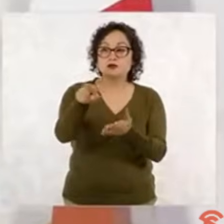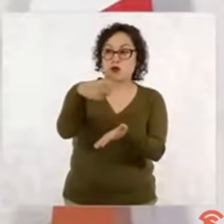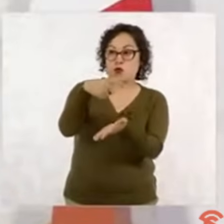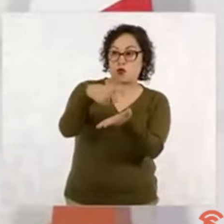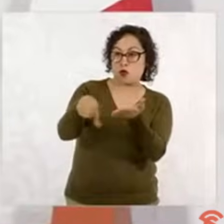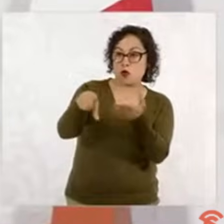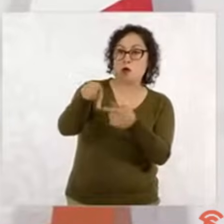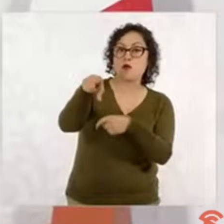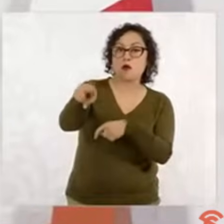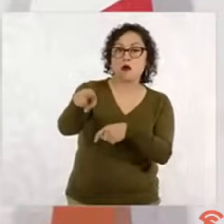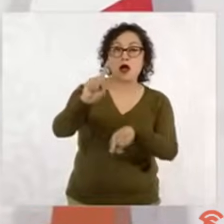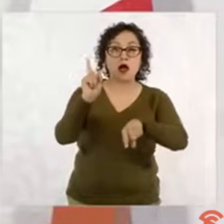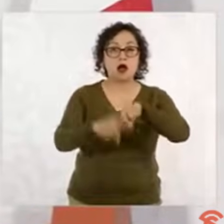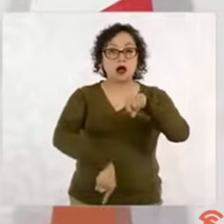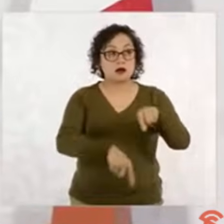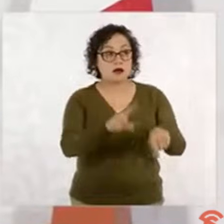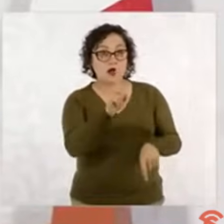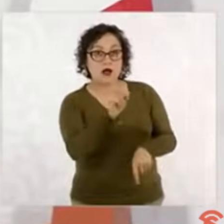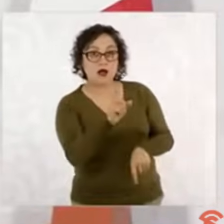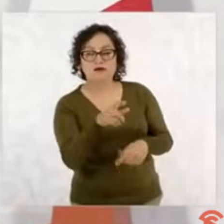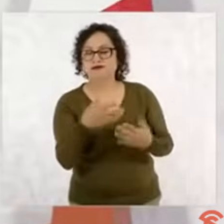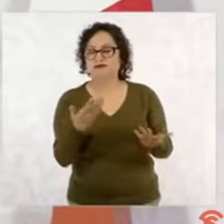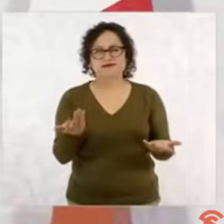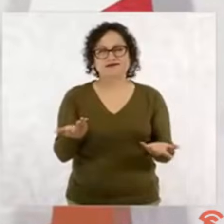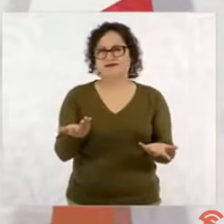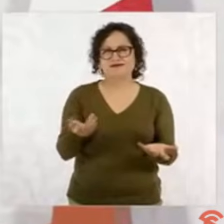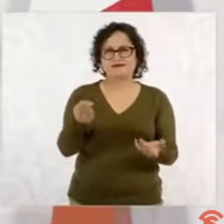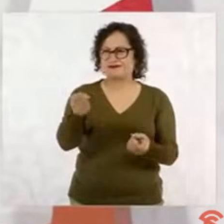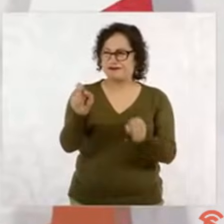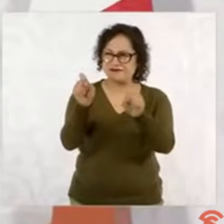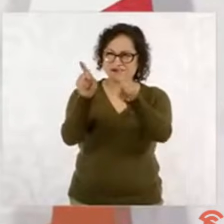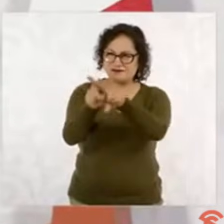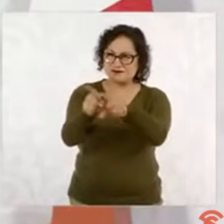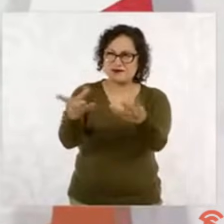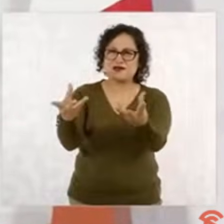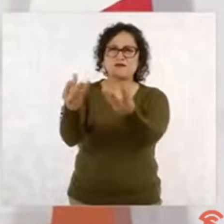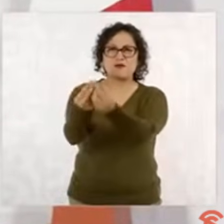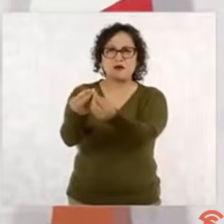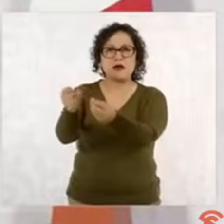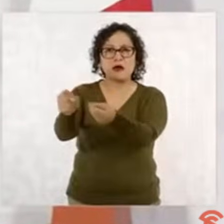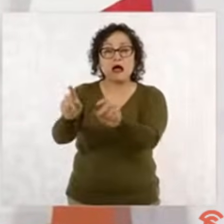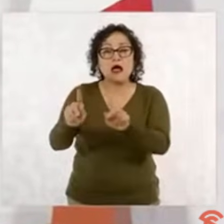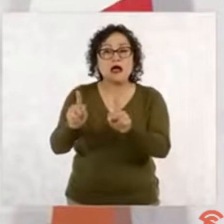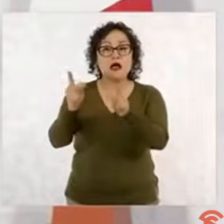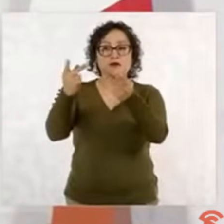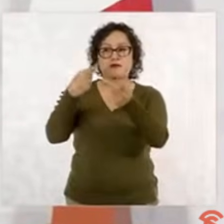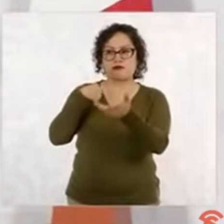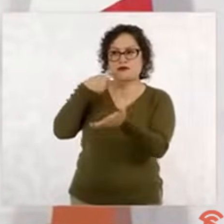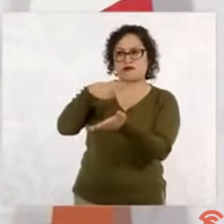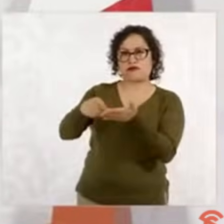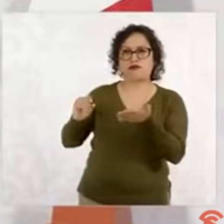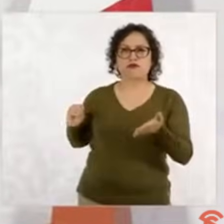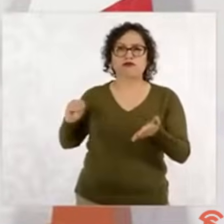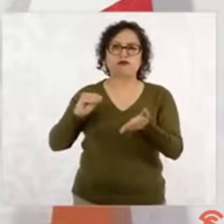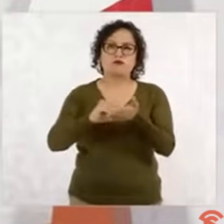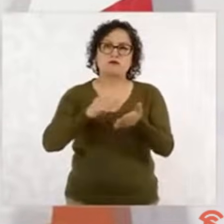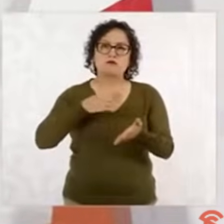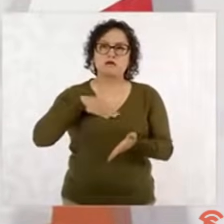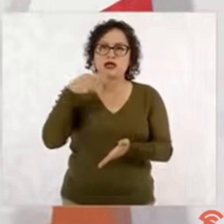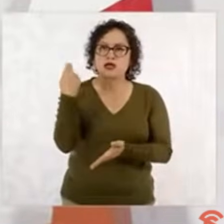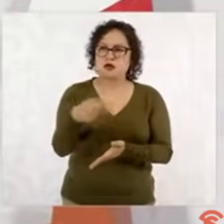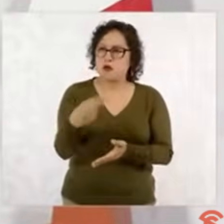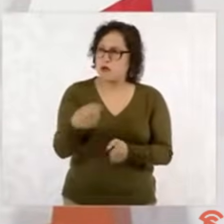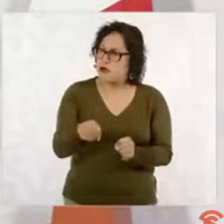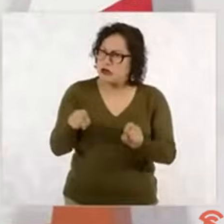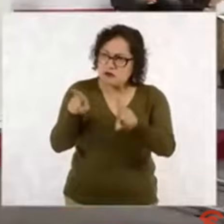puede y se va a otorgar un nuevo título de concesión a nombre del nuevo propietario. Entonces, que tengan totalmente certeza de